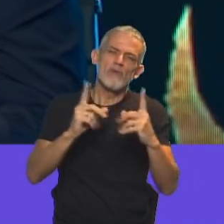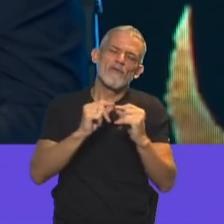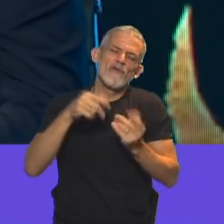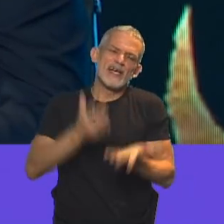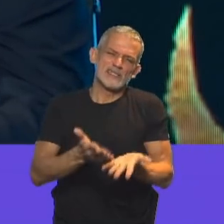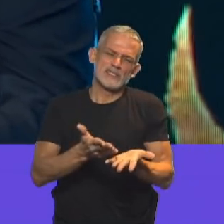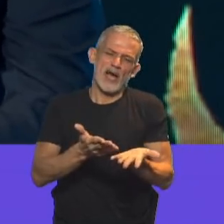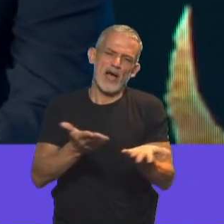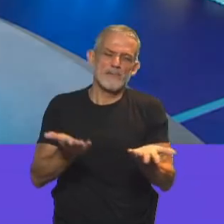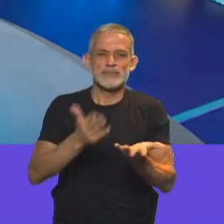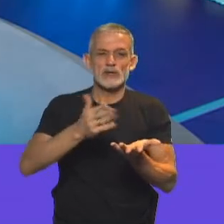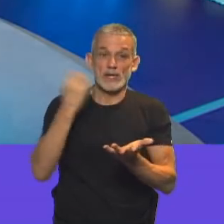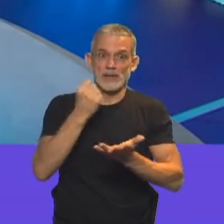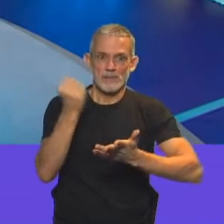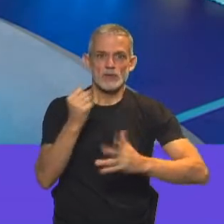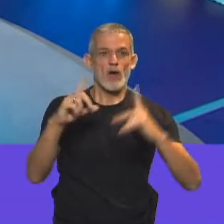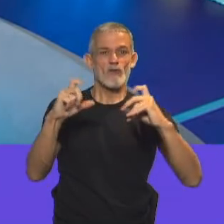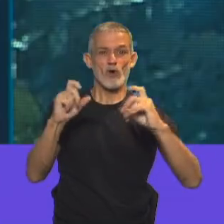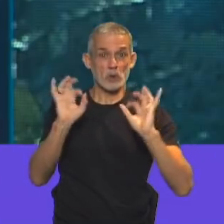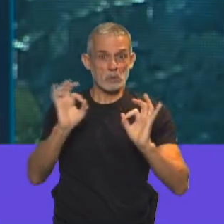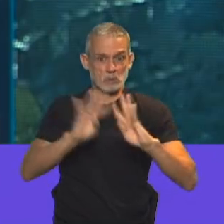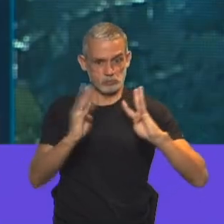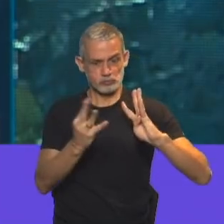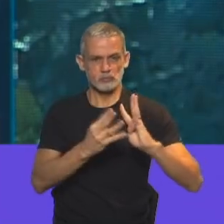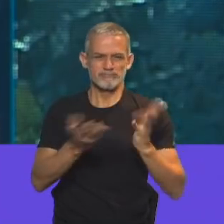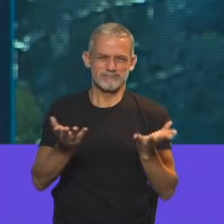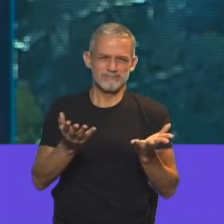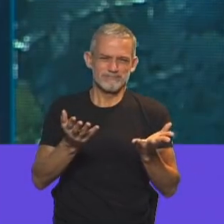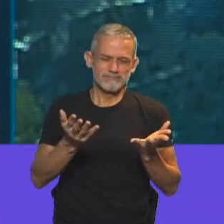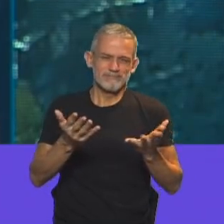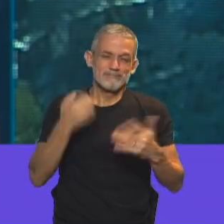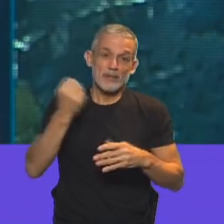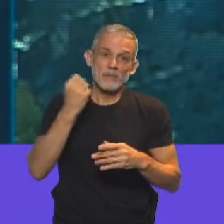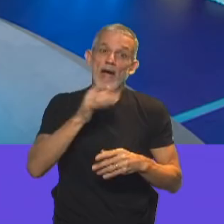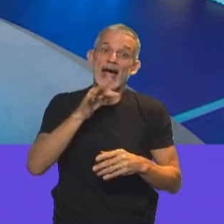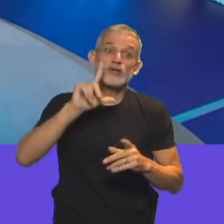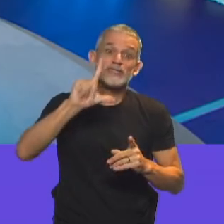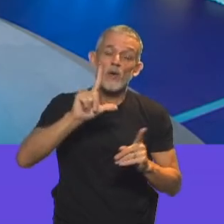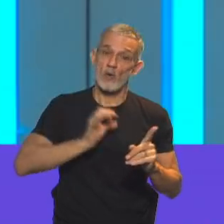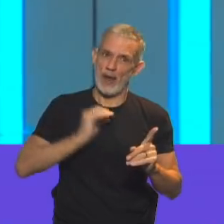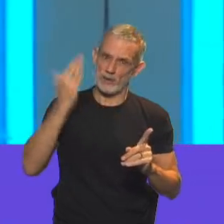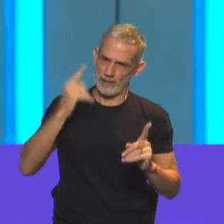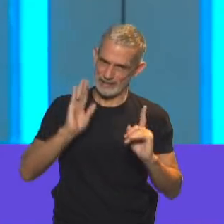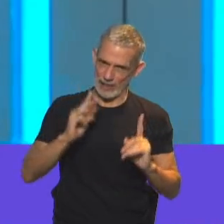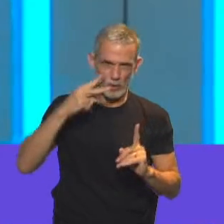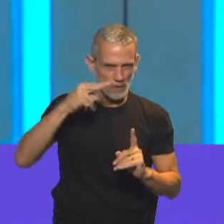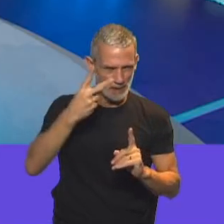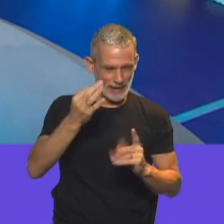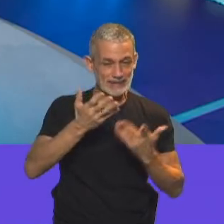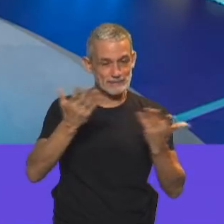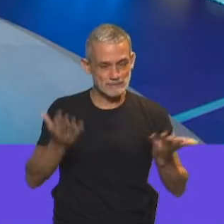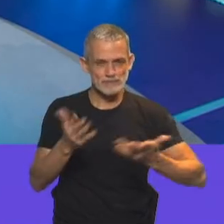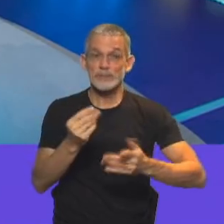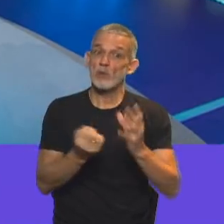no es no tiene tanta importancia el peso bien seguramente